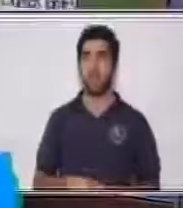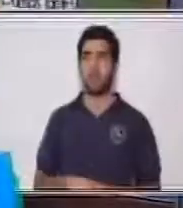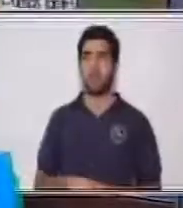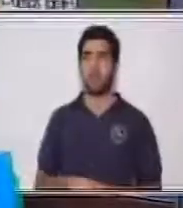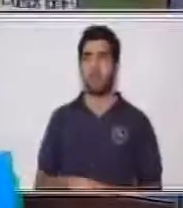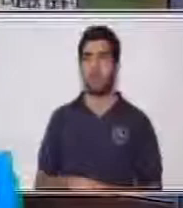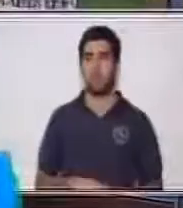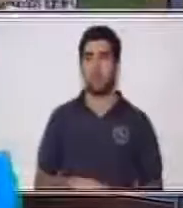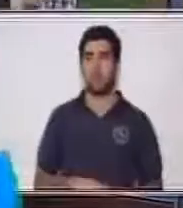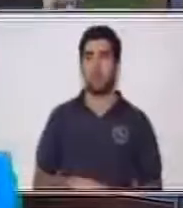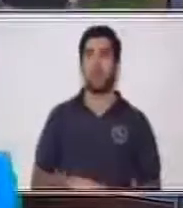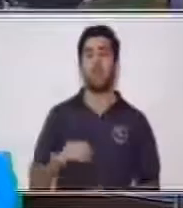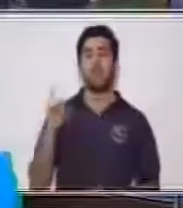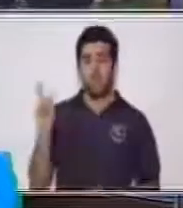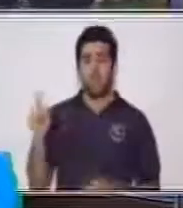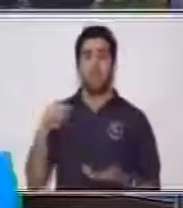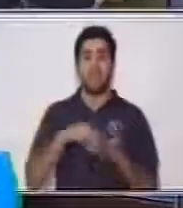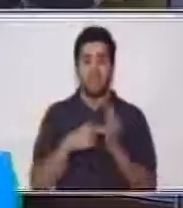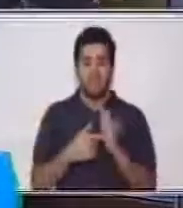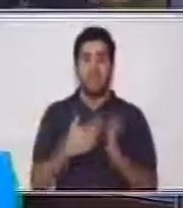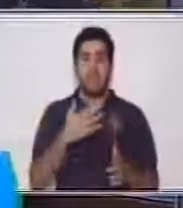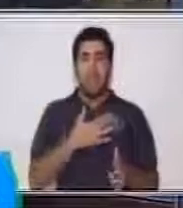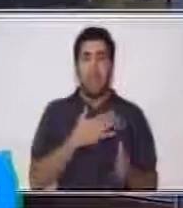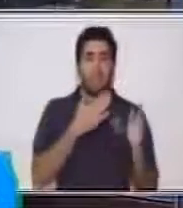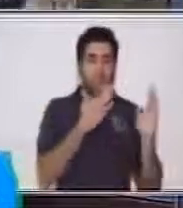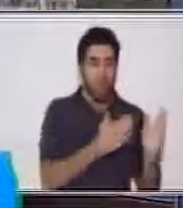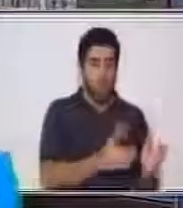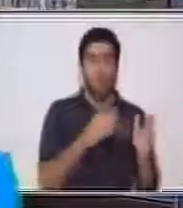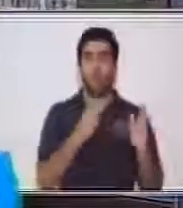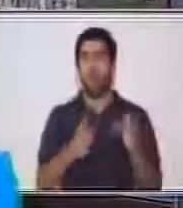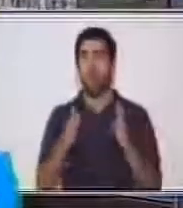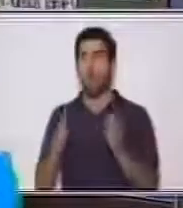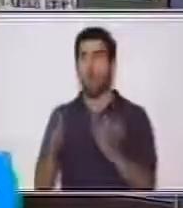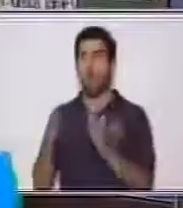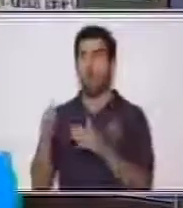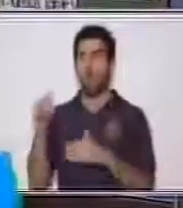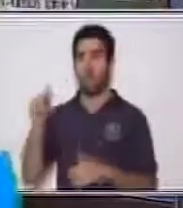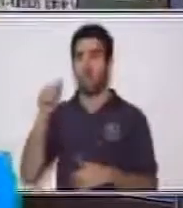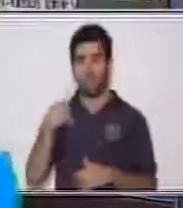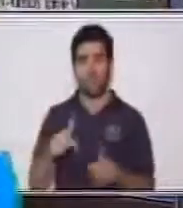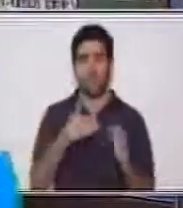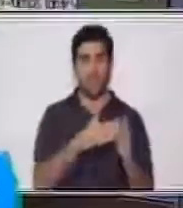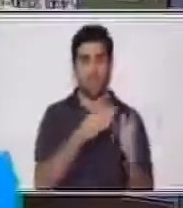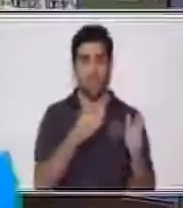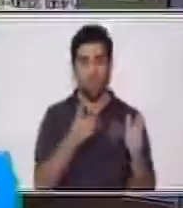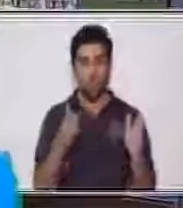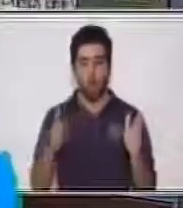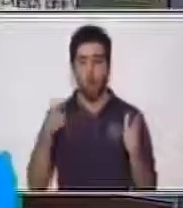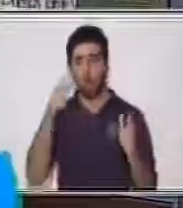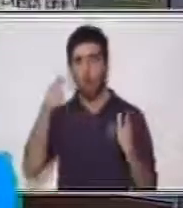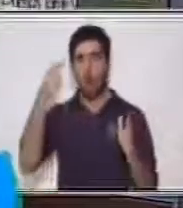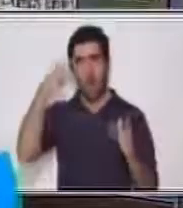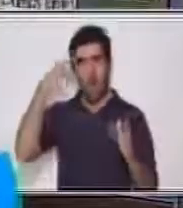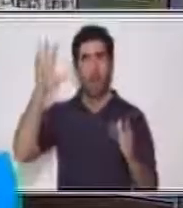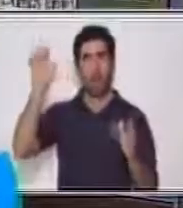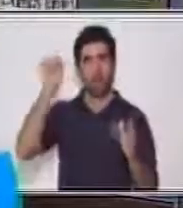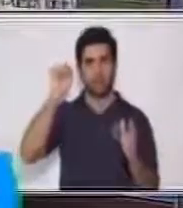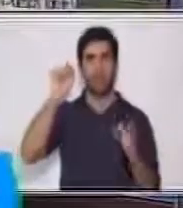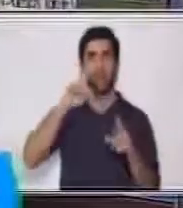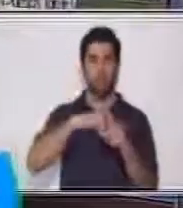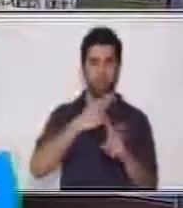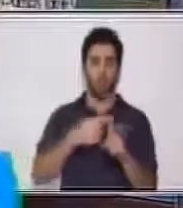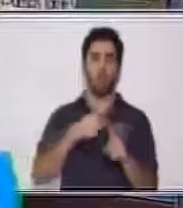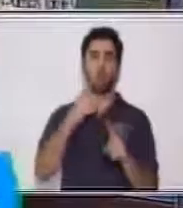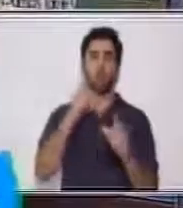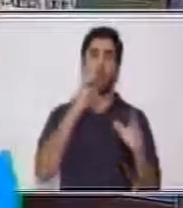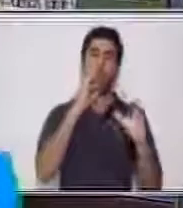a eso le vamos a llamar nosotros entonces el orden. O ese es el orden de secuencias lógicas que realizamos al